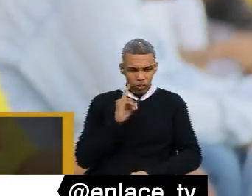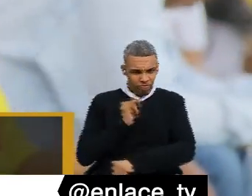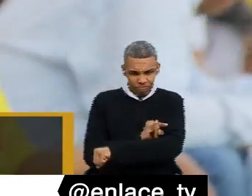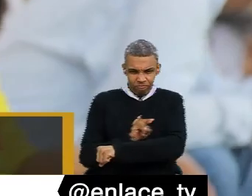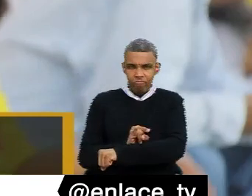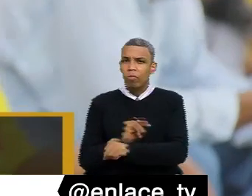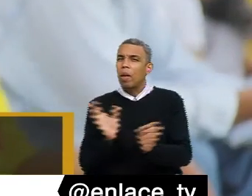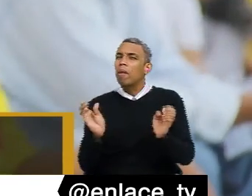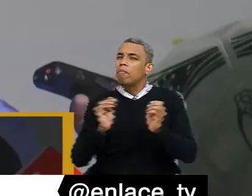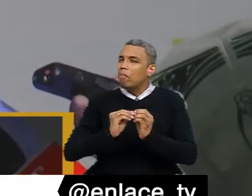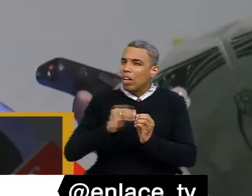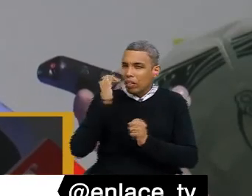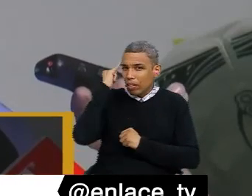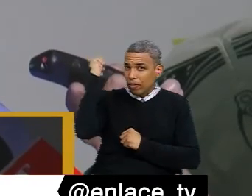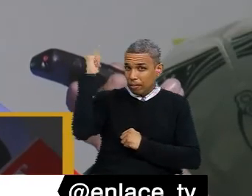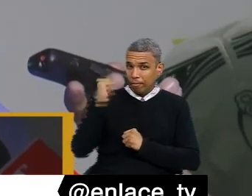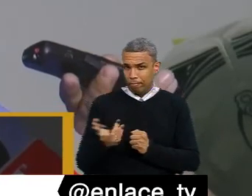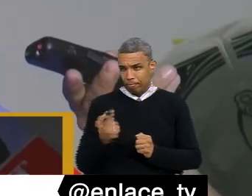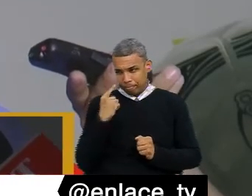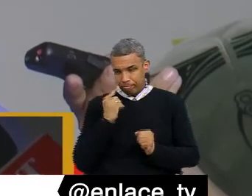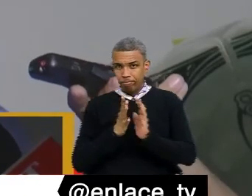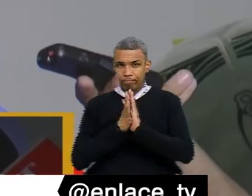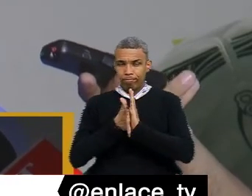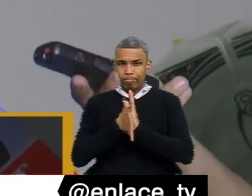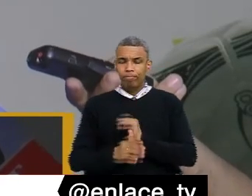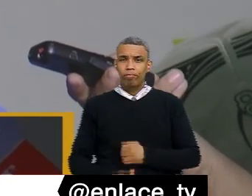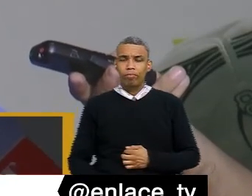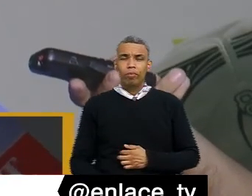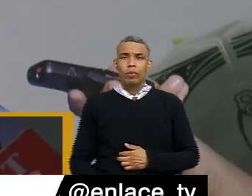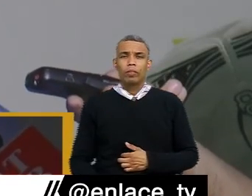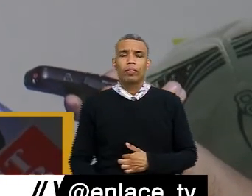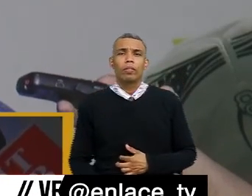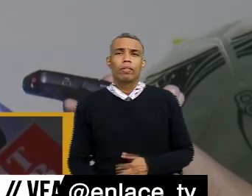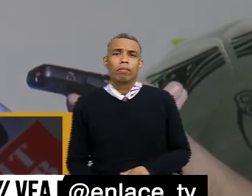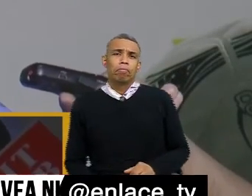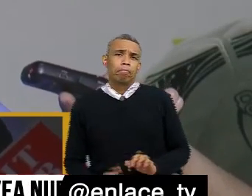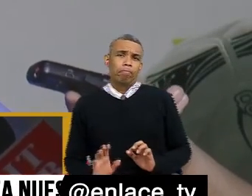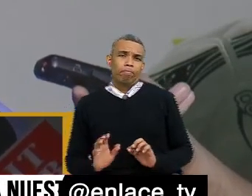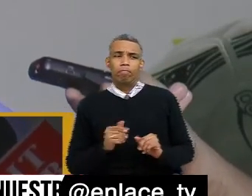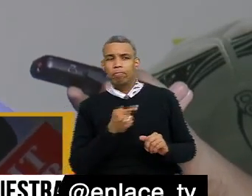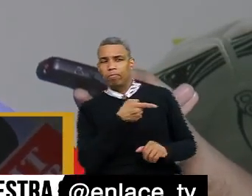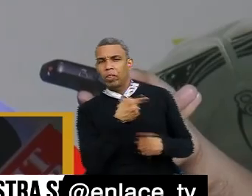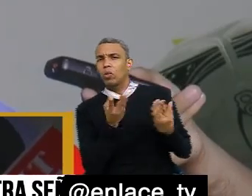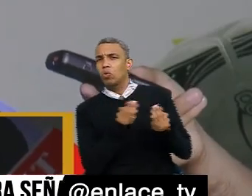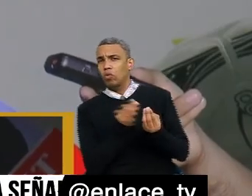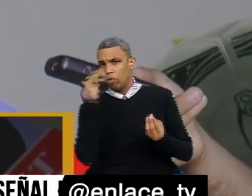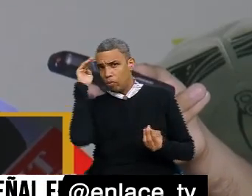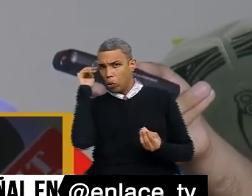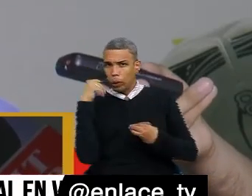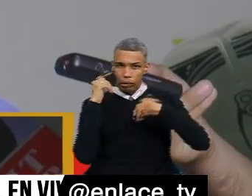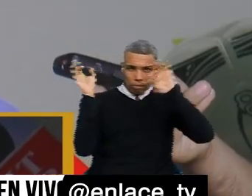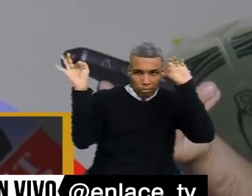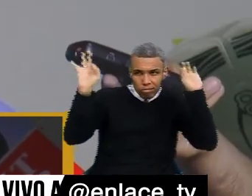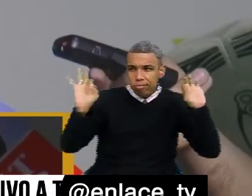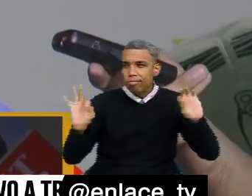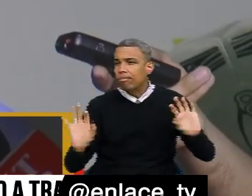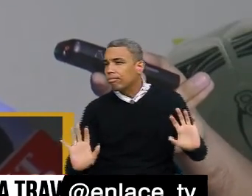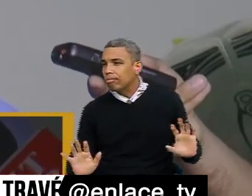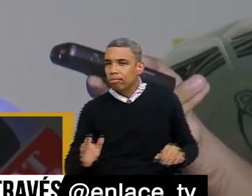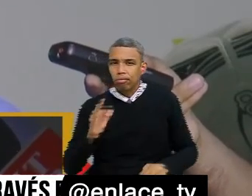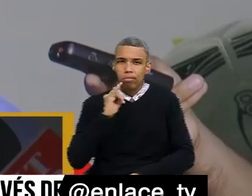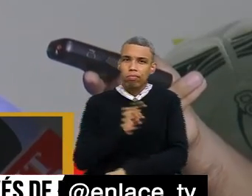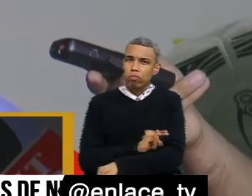petrolero. A la interna hemos decidido que con el equipo de logística se le va a dar un poco más de celeridad al ingreso y